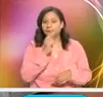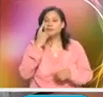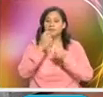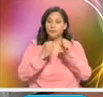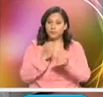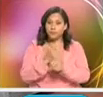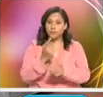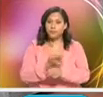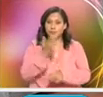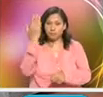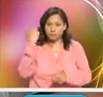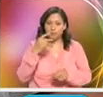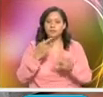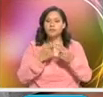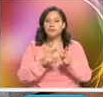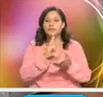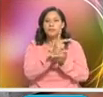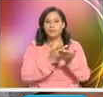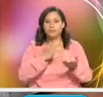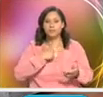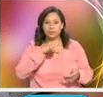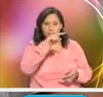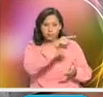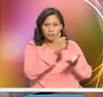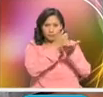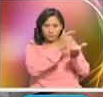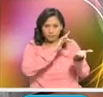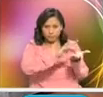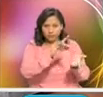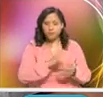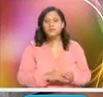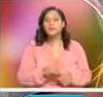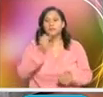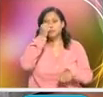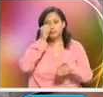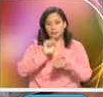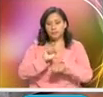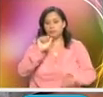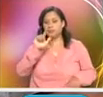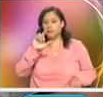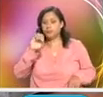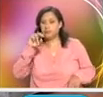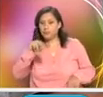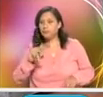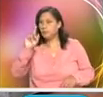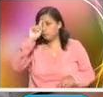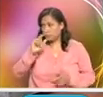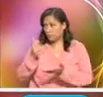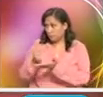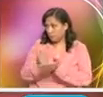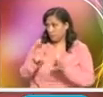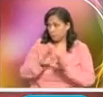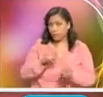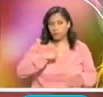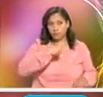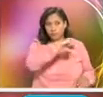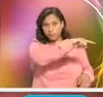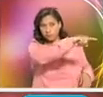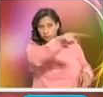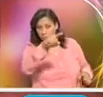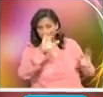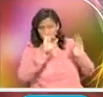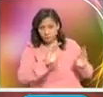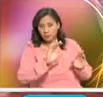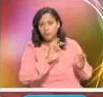el programa Yo Te Apoyo, en donde el secretario Salomón nos instruye a que busquemos cómo apoyar